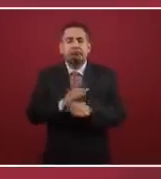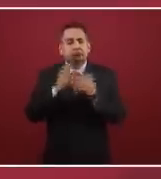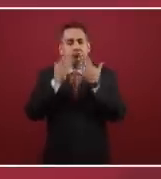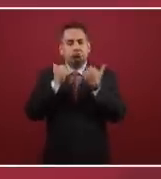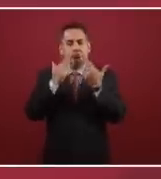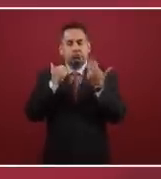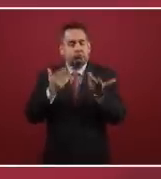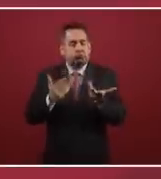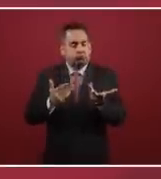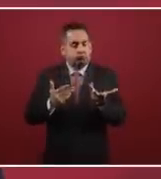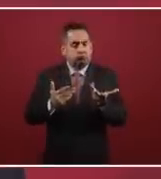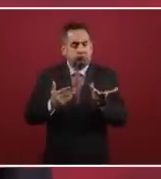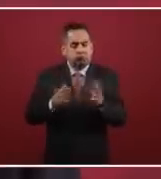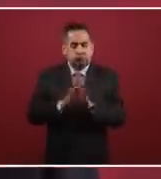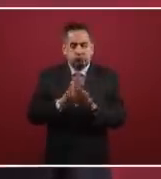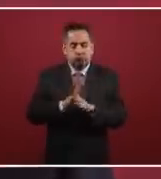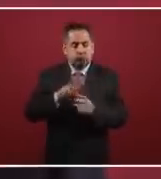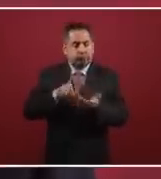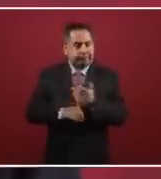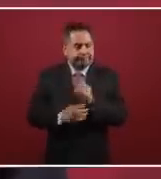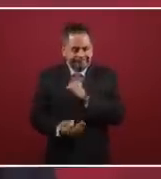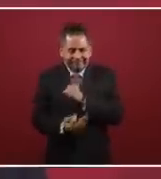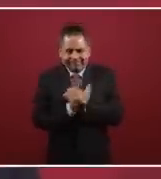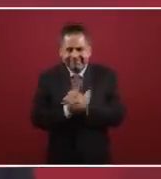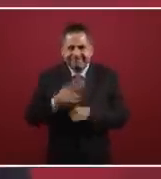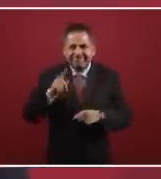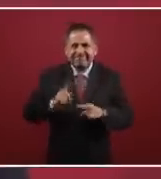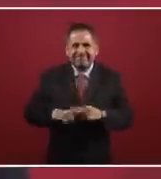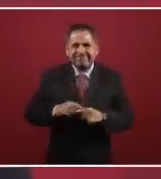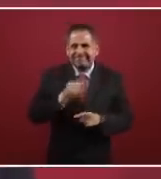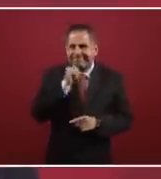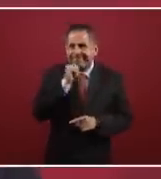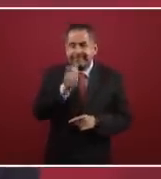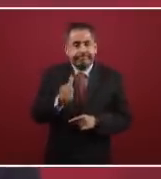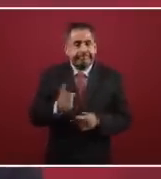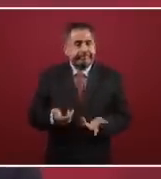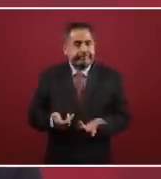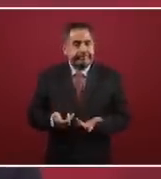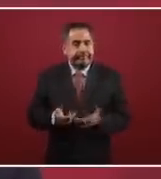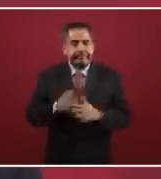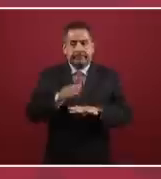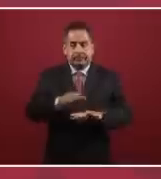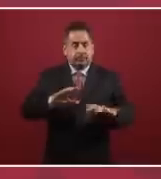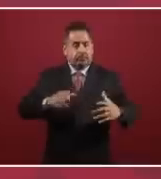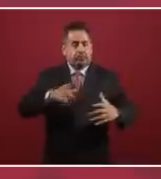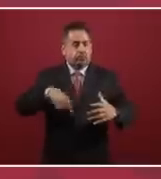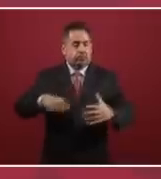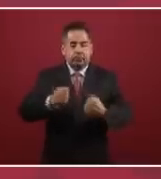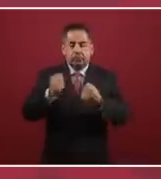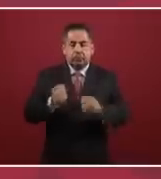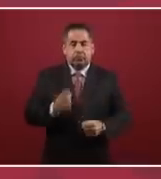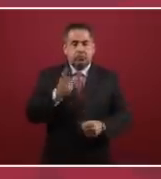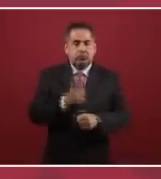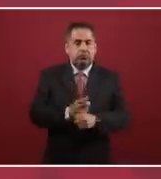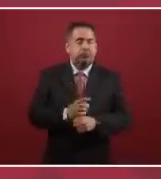estaban en estado de indefensión en materia de seguridad.